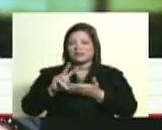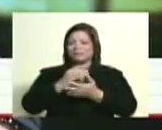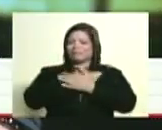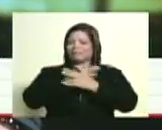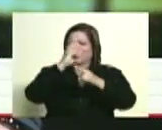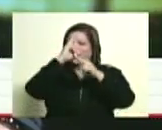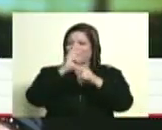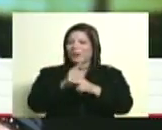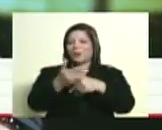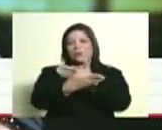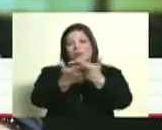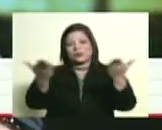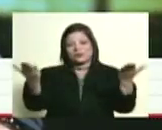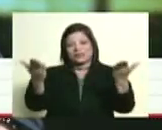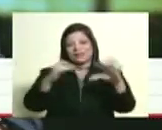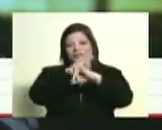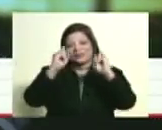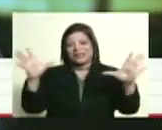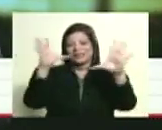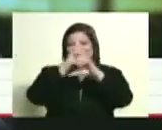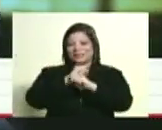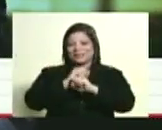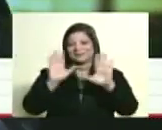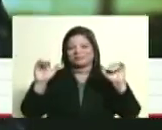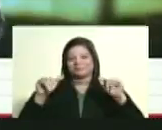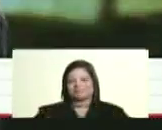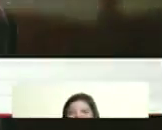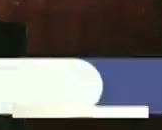con muchísimo respeto por ustedes. Hasta la próxima.